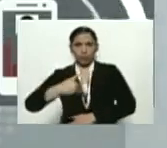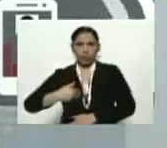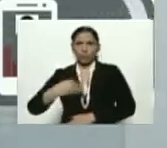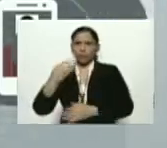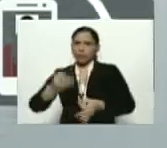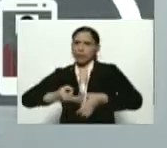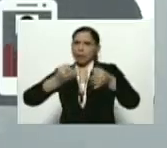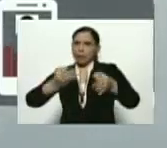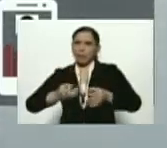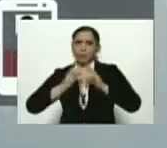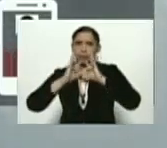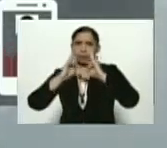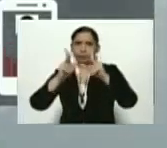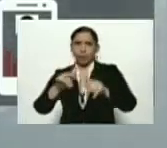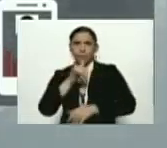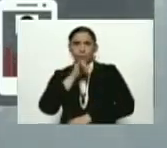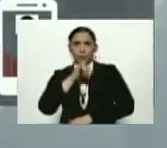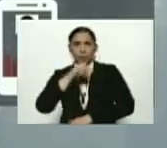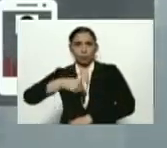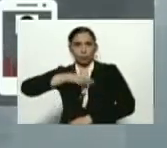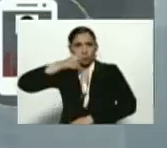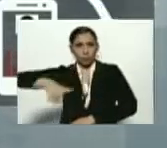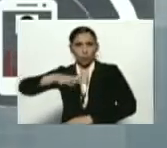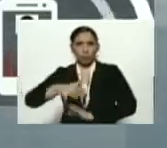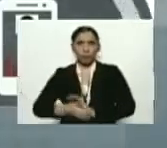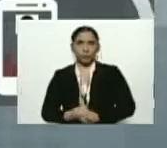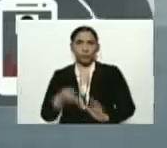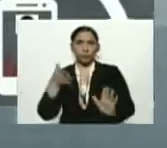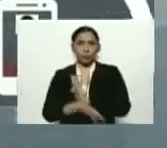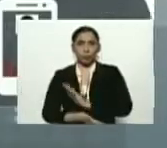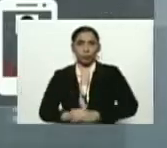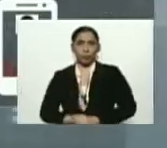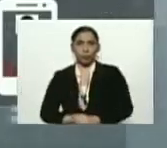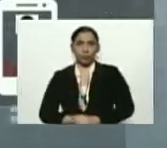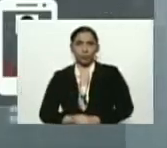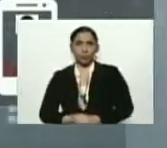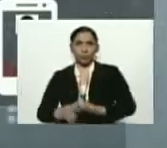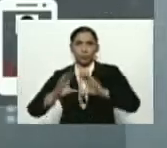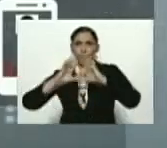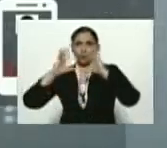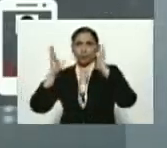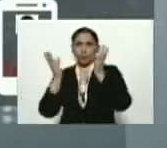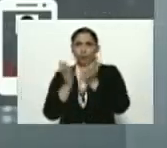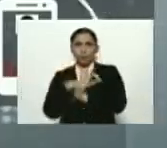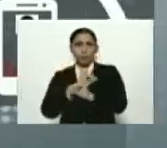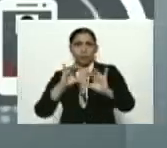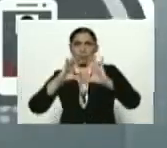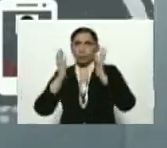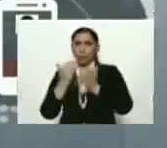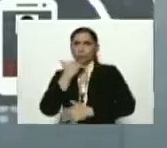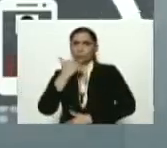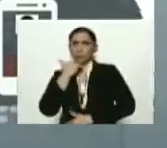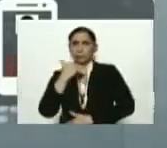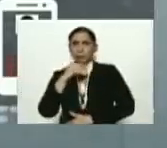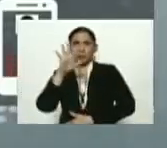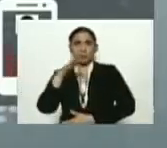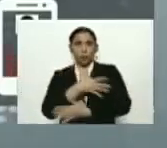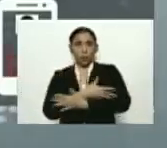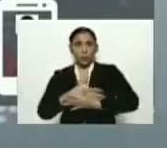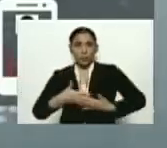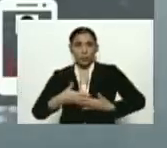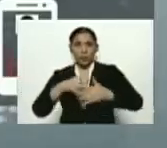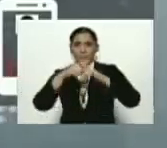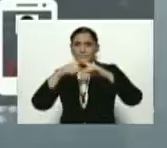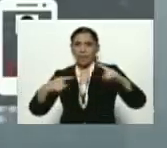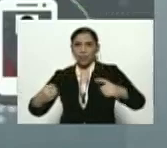dando, informando a nuestro pueblo sobre el mundo. Ya el mundo va camino a 7,5 millones de casos